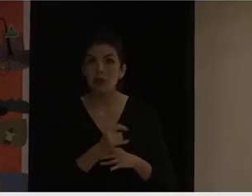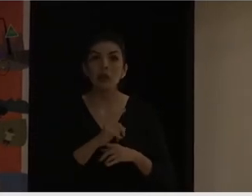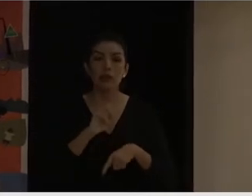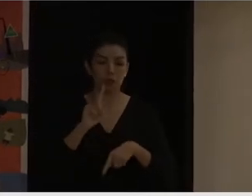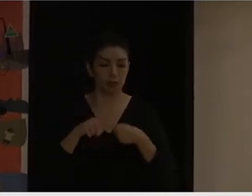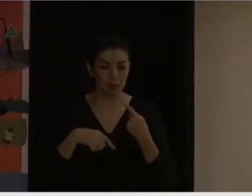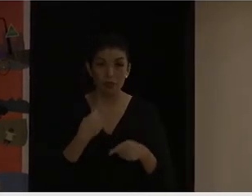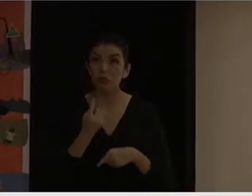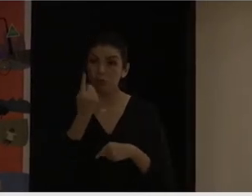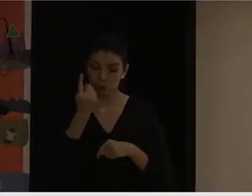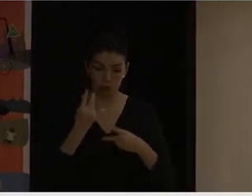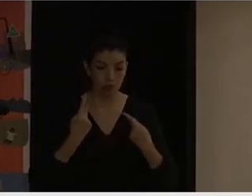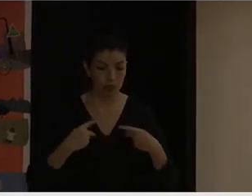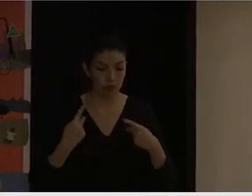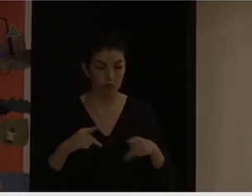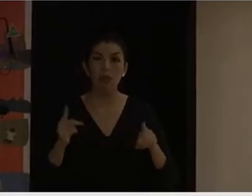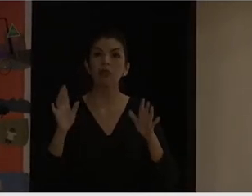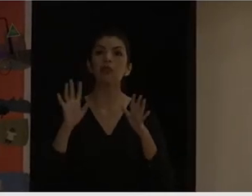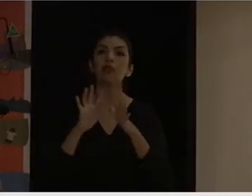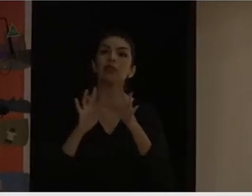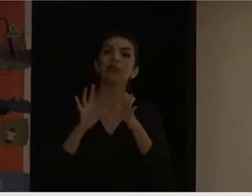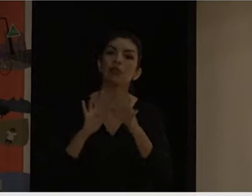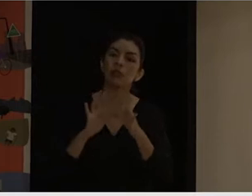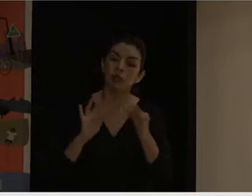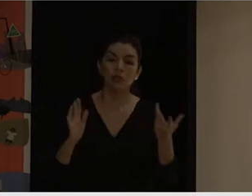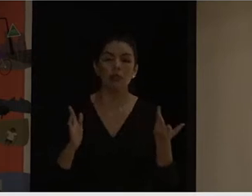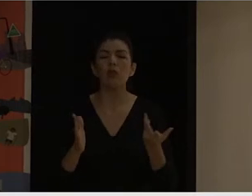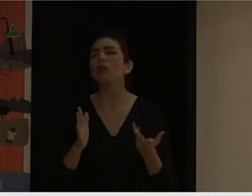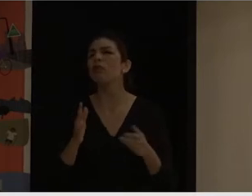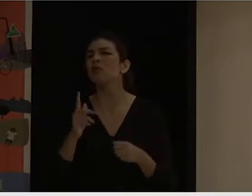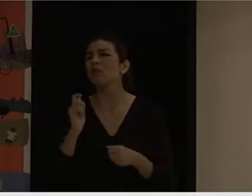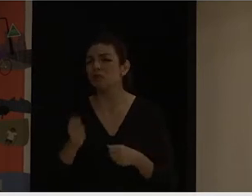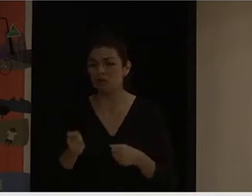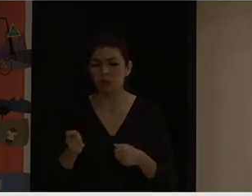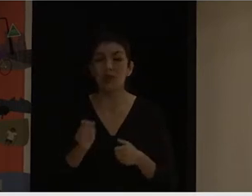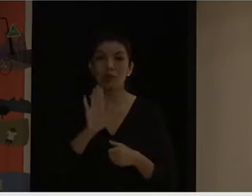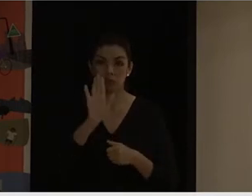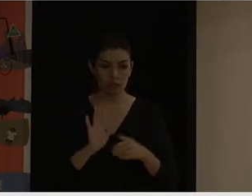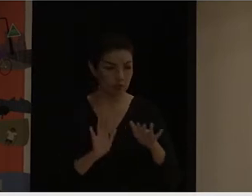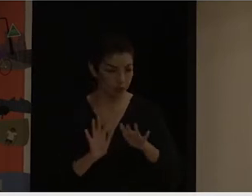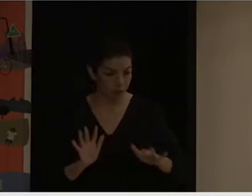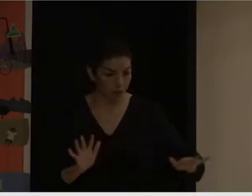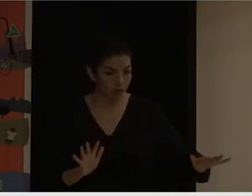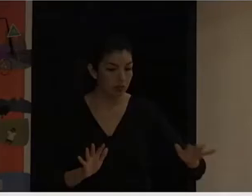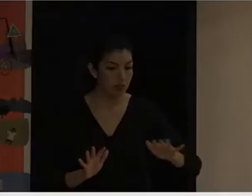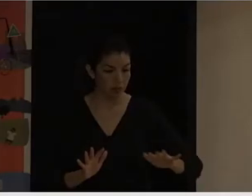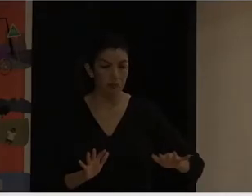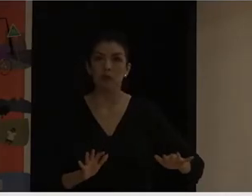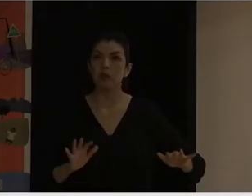cuestión de personas que llegan con un estatus superior a quienes estaban y asociada particularmente a una reinversión de los